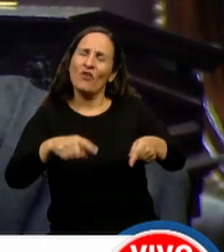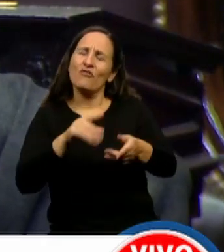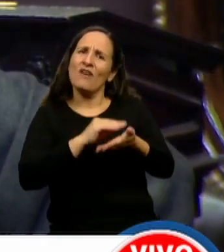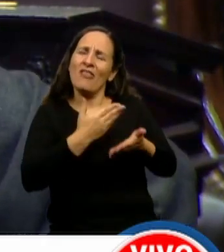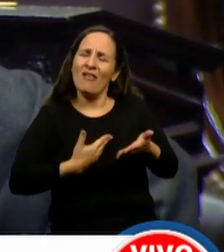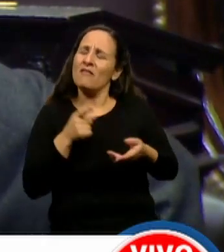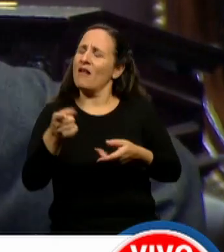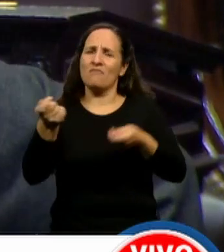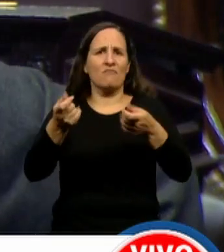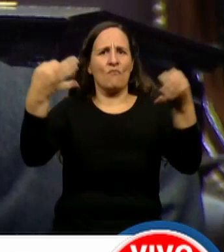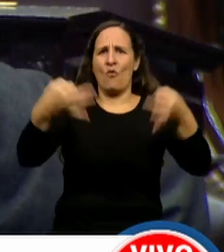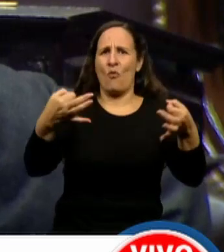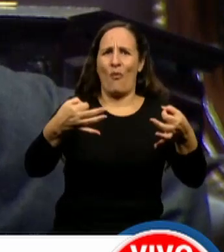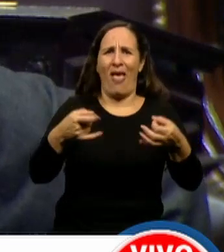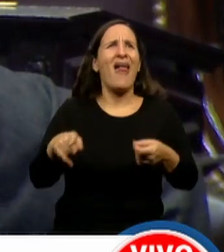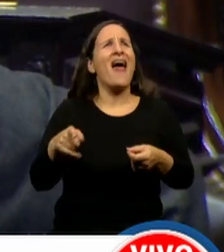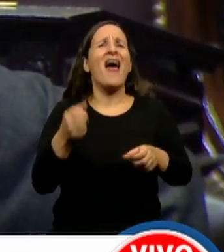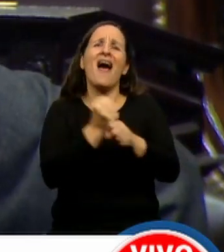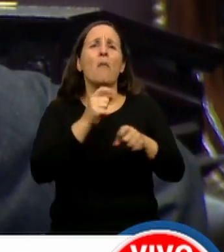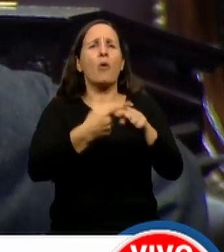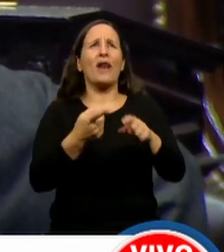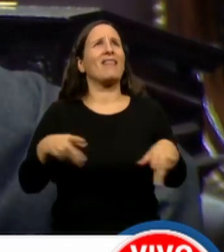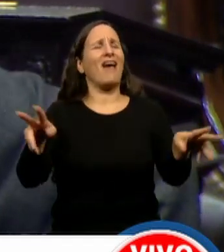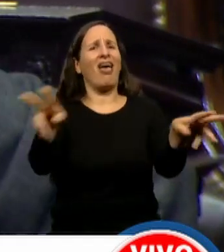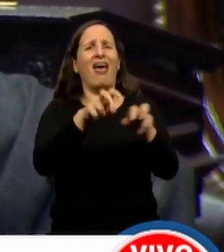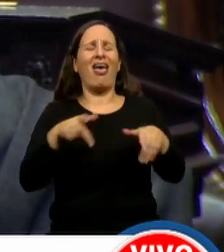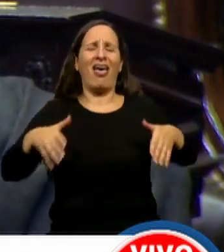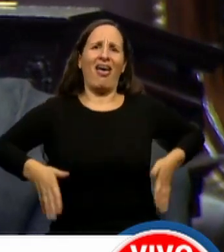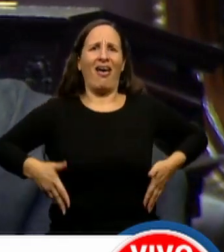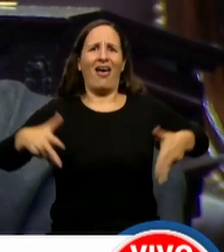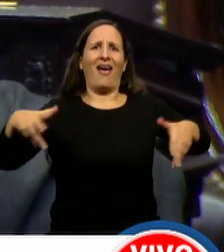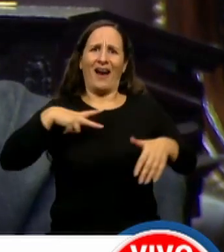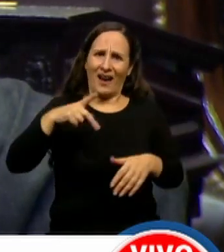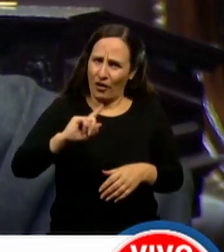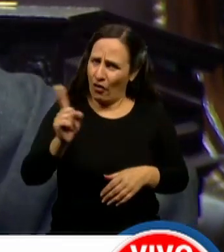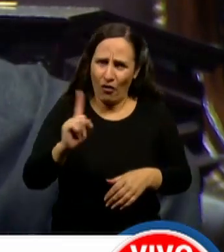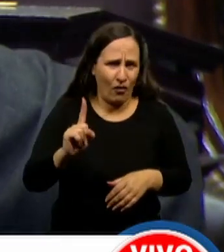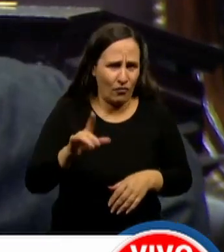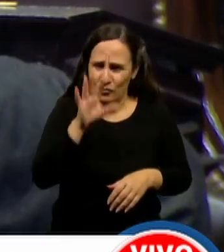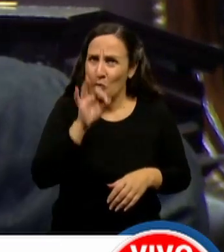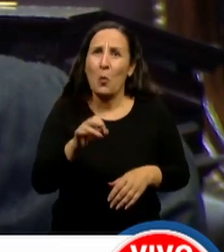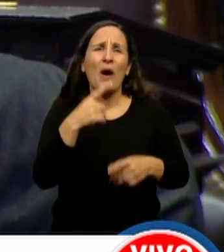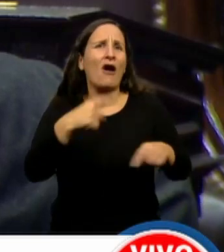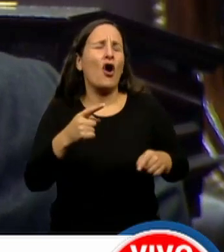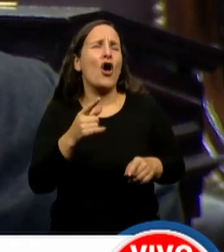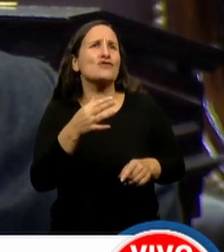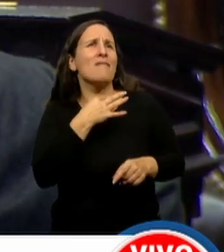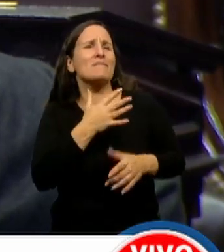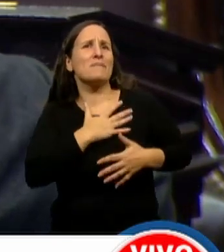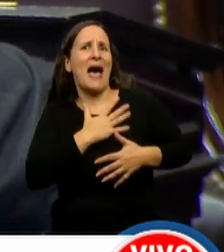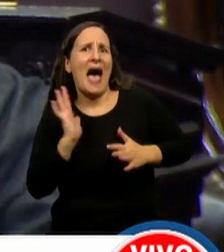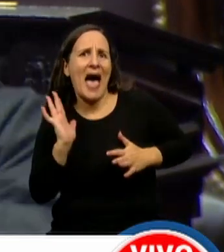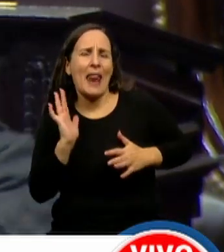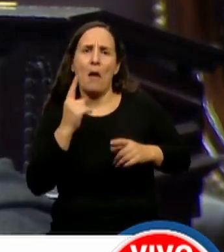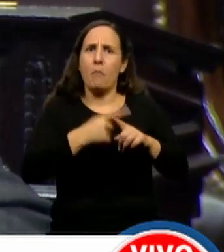Fue un hombre que no se enriqueció en la política y no se permitió jamás el más mínimo privilegio personal